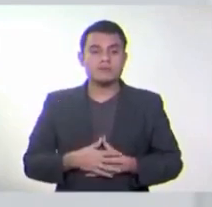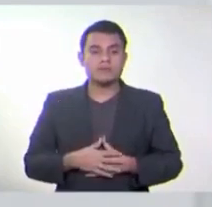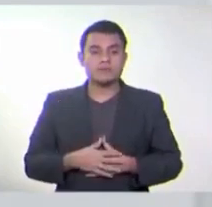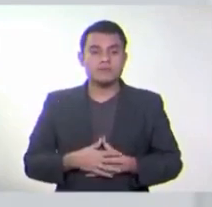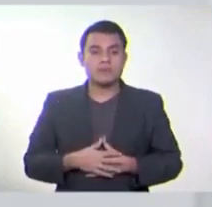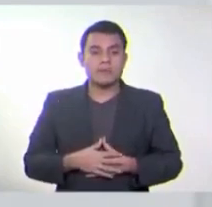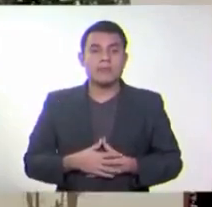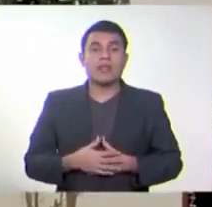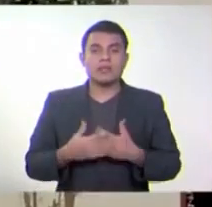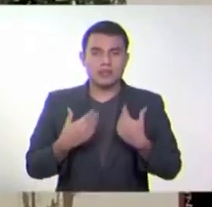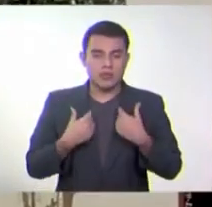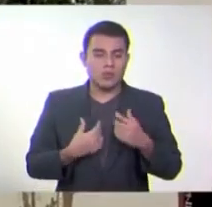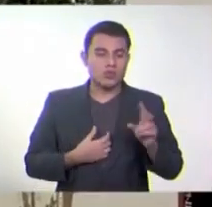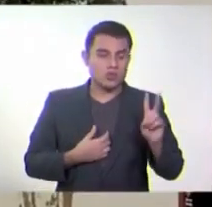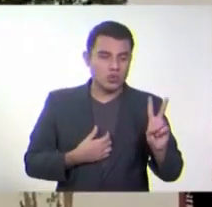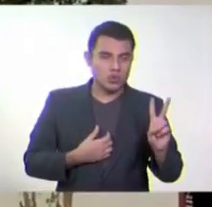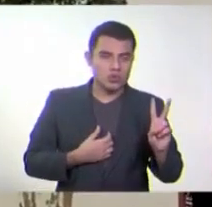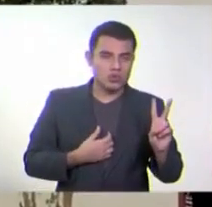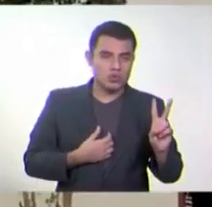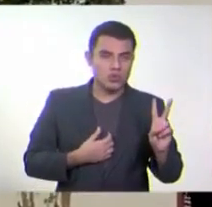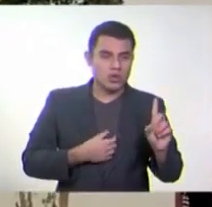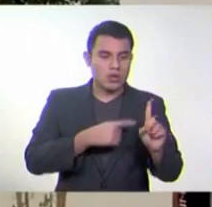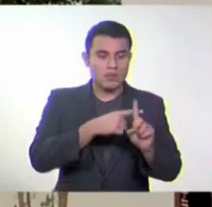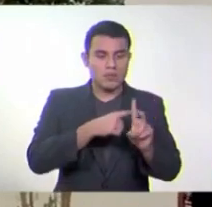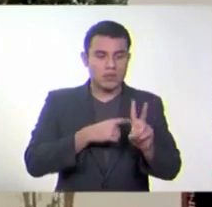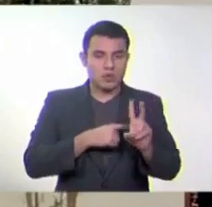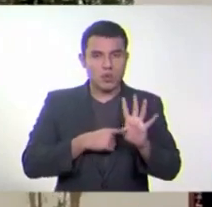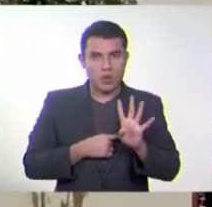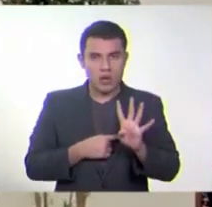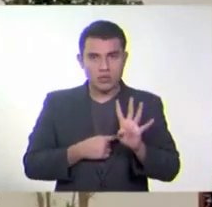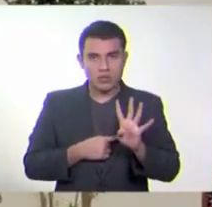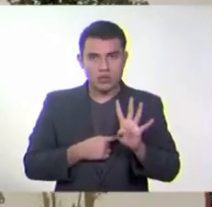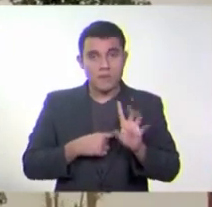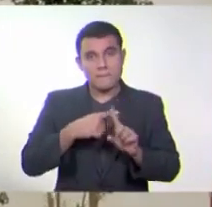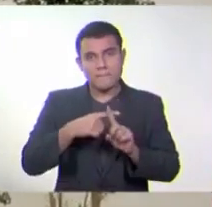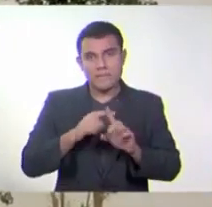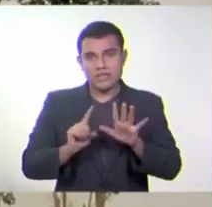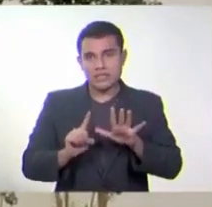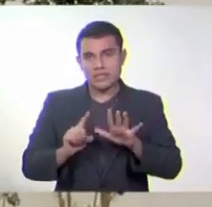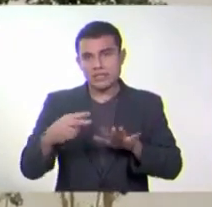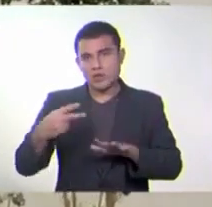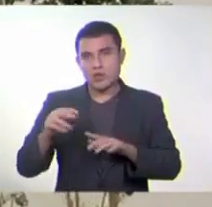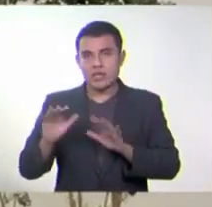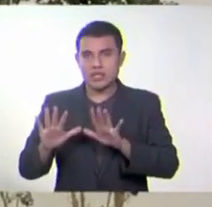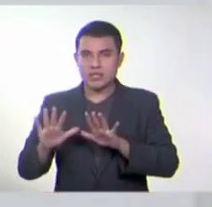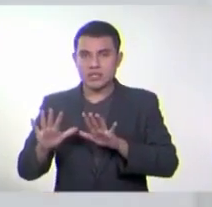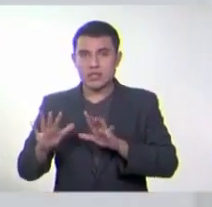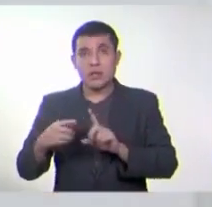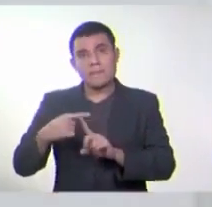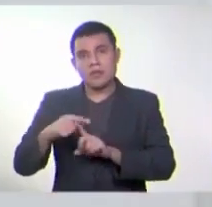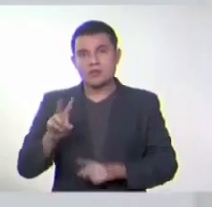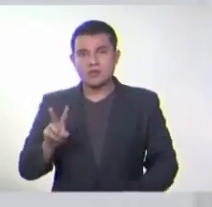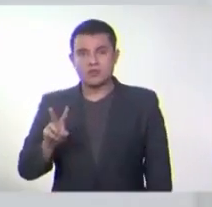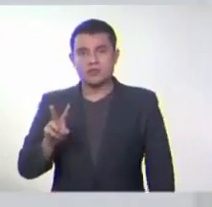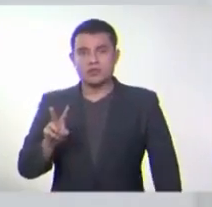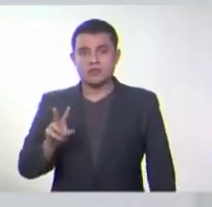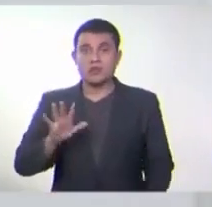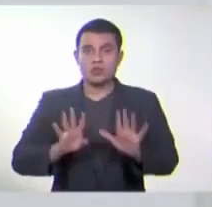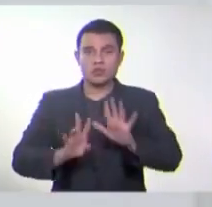Tenemos 2, 4 y 6, 10. Más 2,